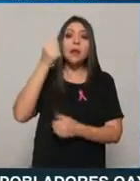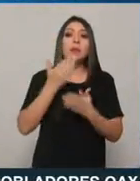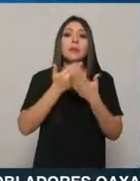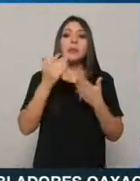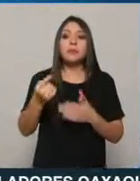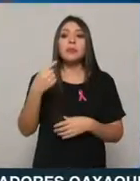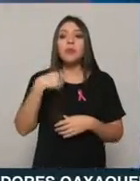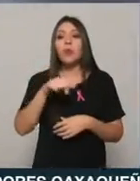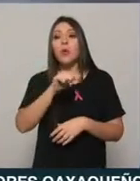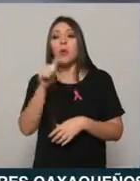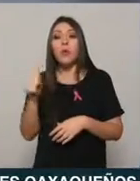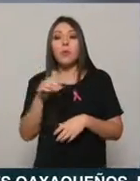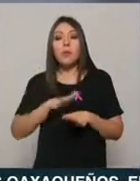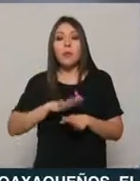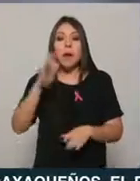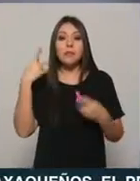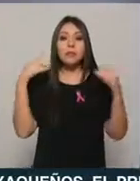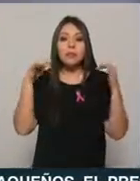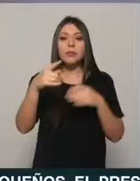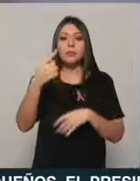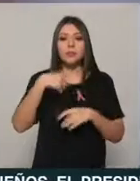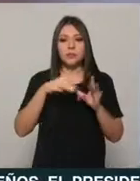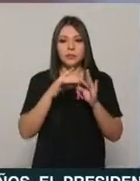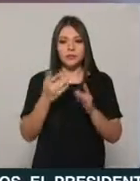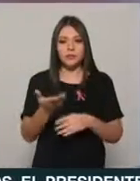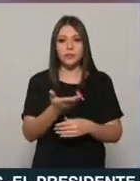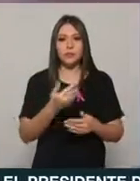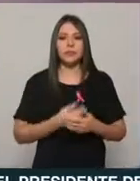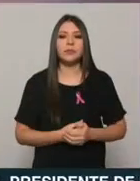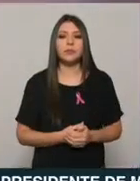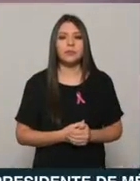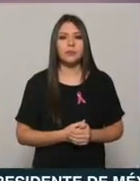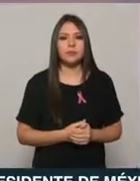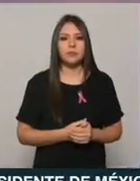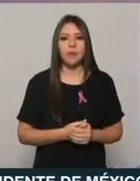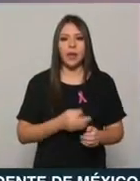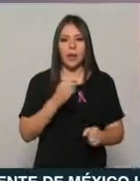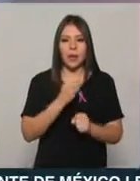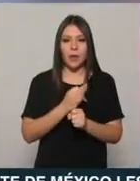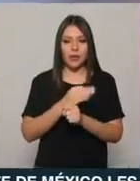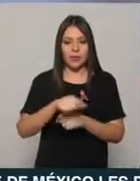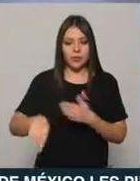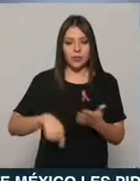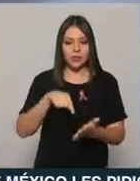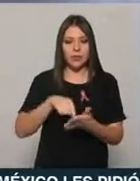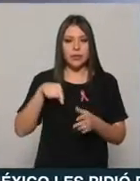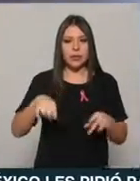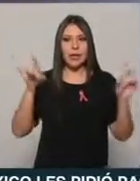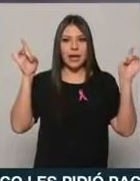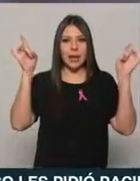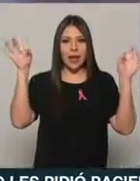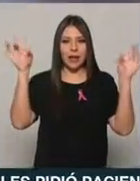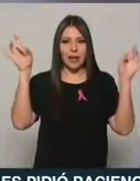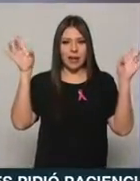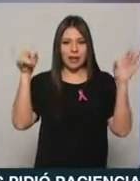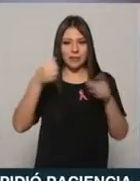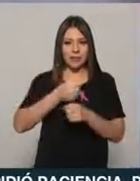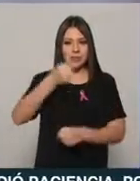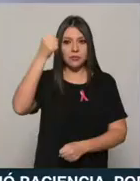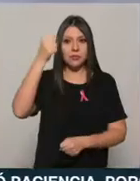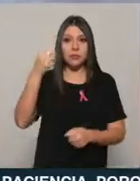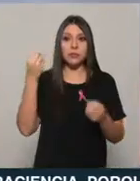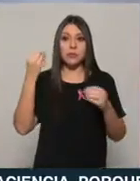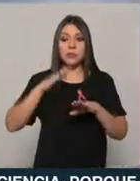adelante. Hola, ¿qué tal, Alejandra? En efectivo, en este momento nos encontramos en el Ángel de Independencia y la cifra no ha